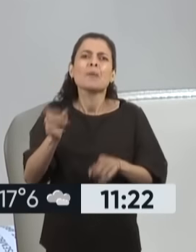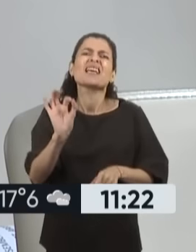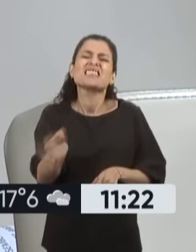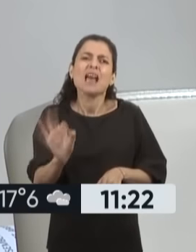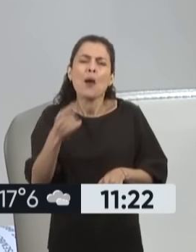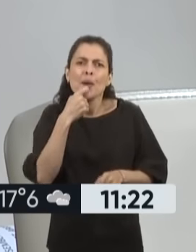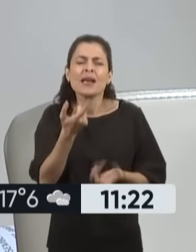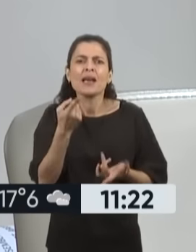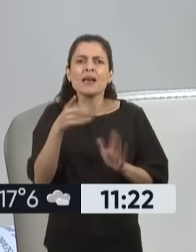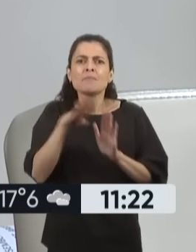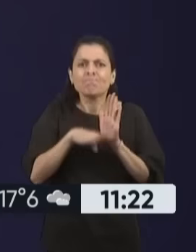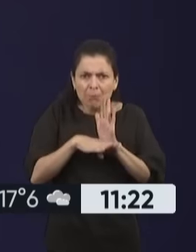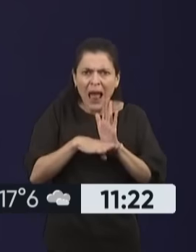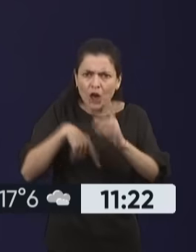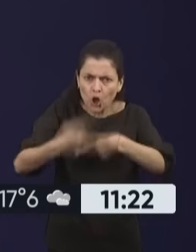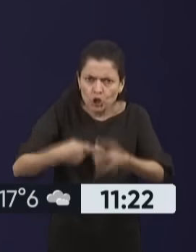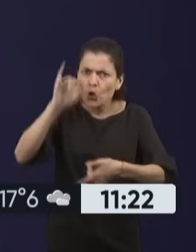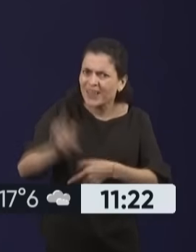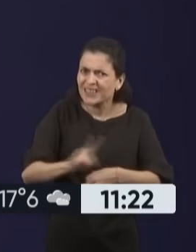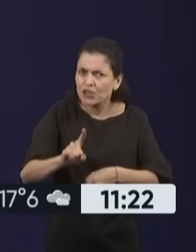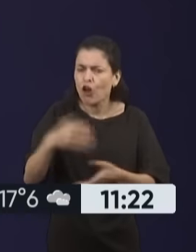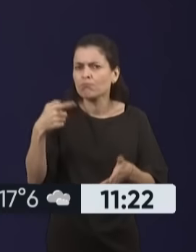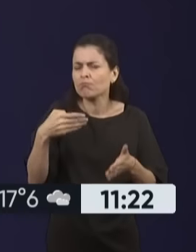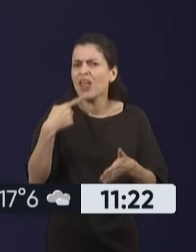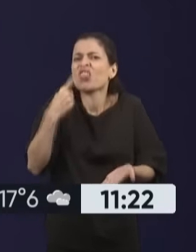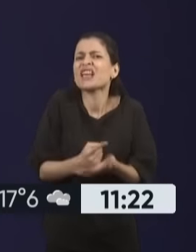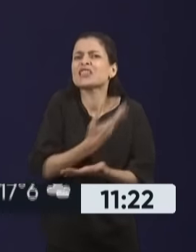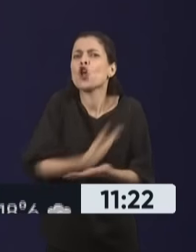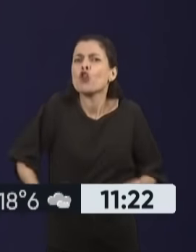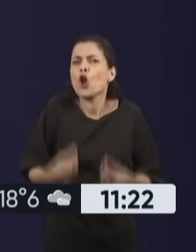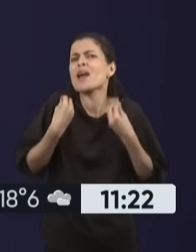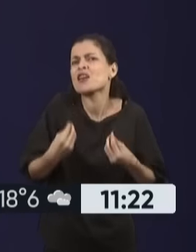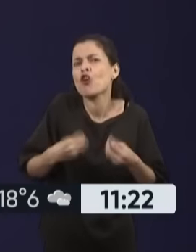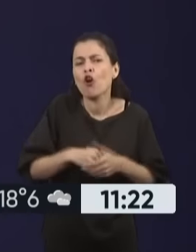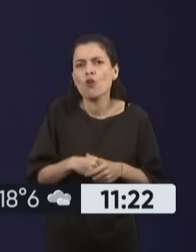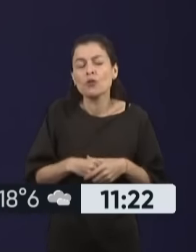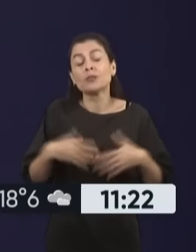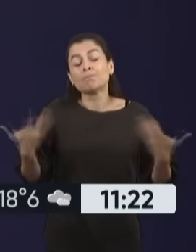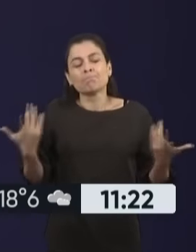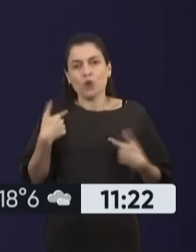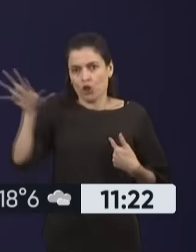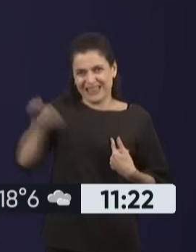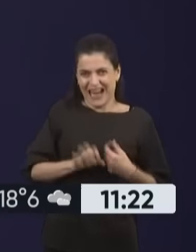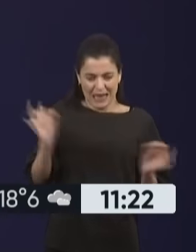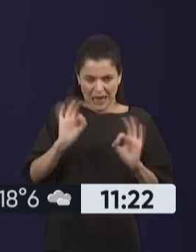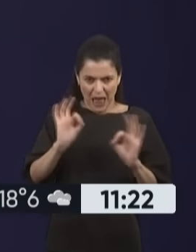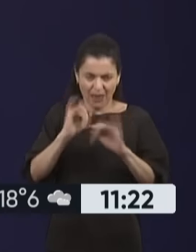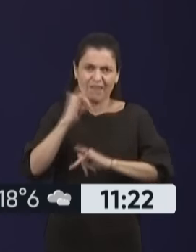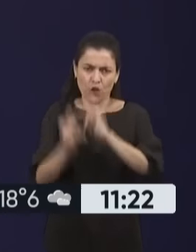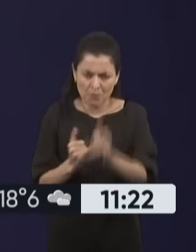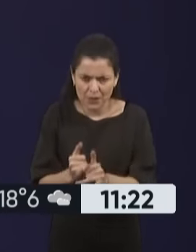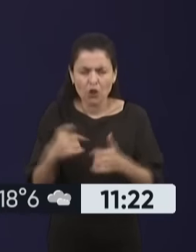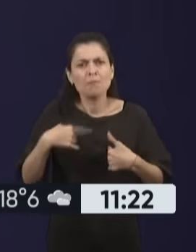garantizar la continuidad del plan gracias bueno el imaginarás que no traje los detalles como para dártelos haí